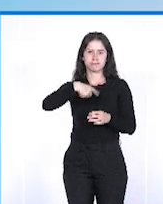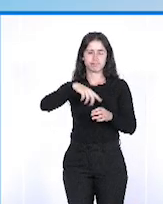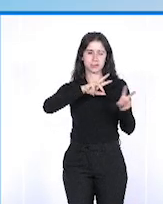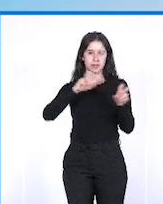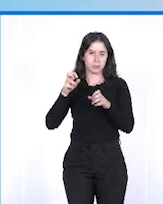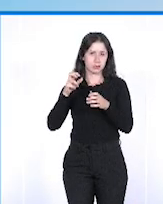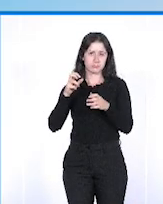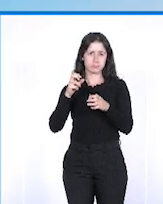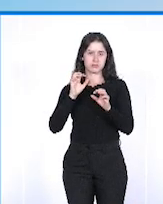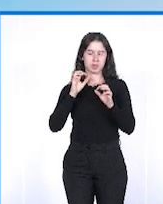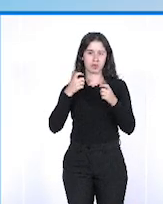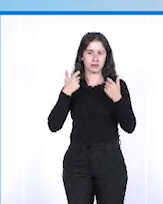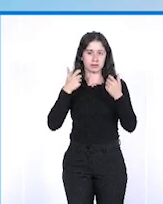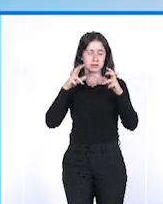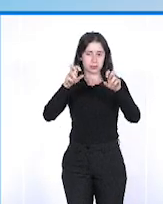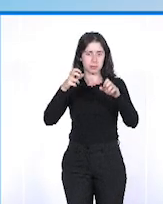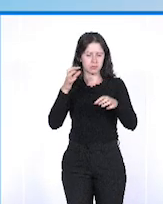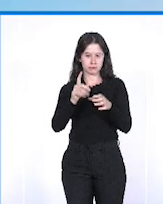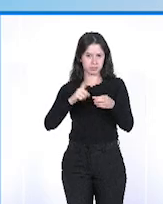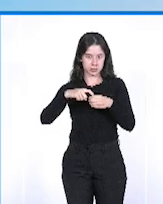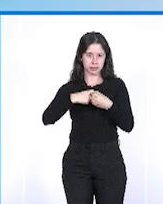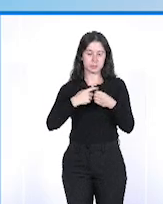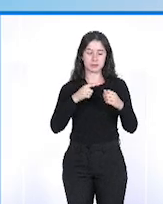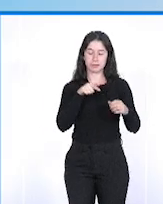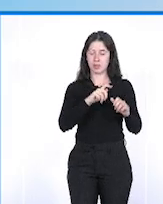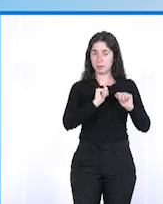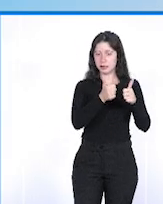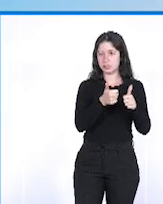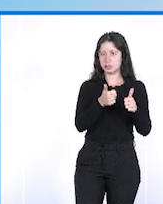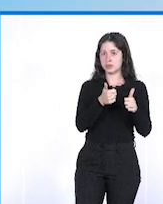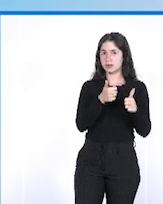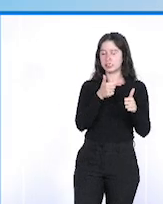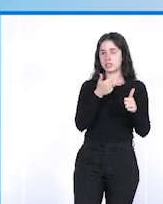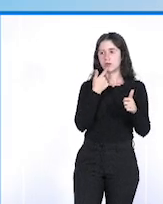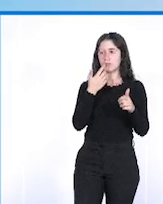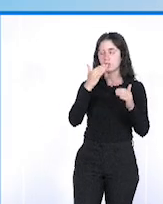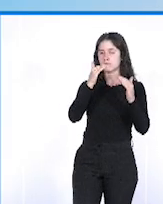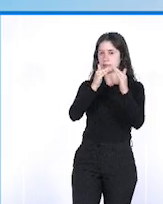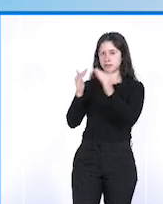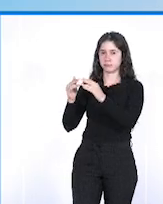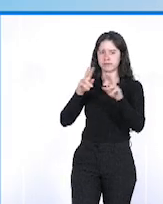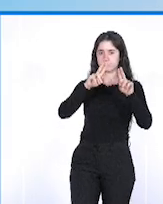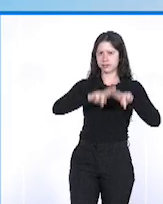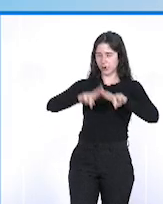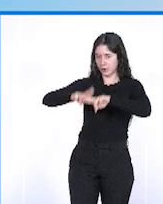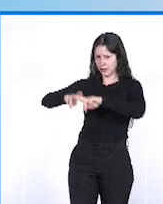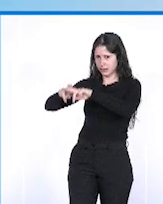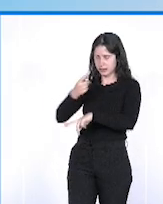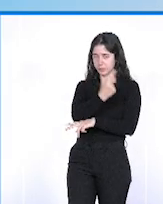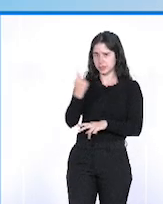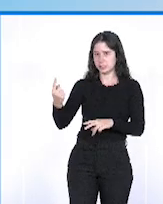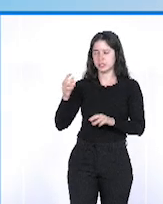participativa Y a partir de ahí lo que cómo la hemos analizado pues análisis por vivienda o sea todas las viviendas tienen su análisis de